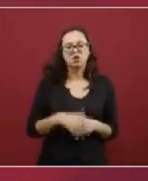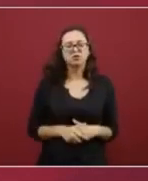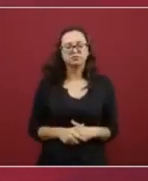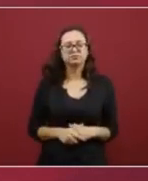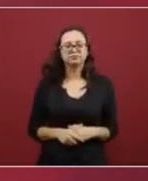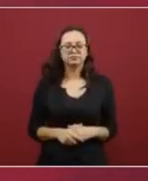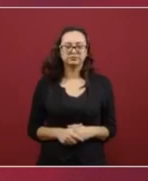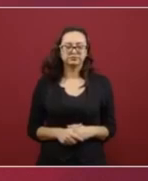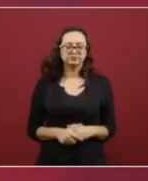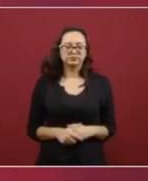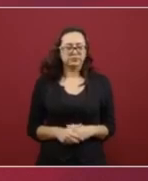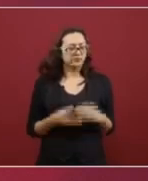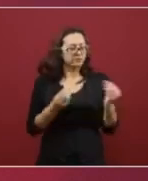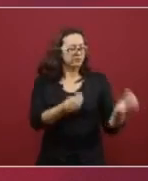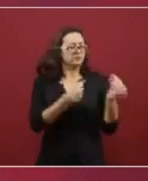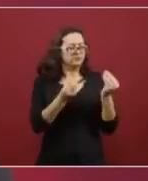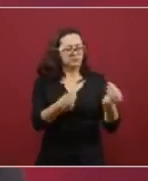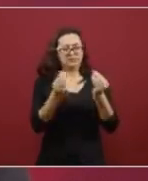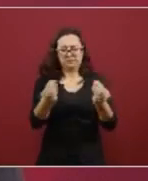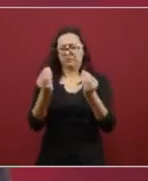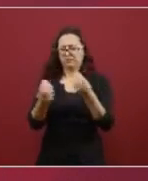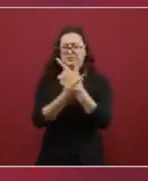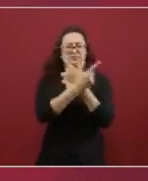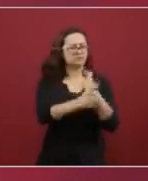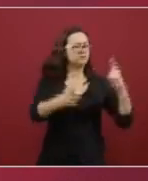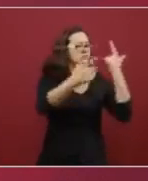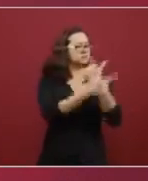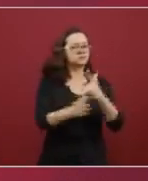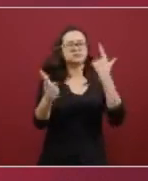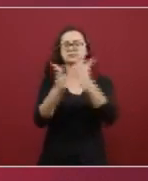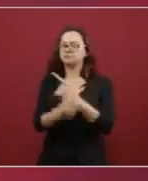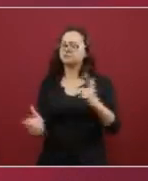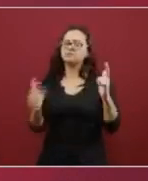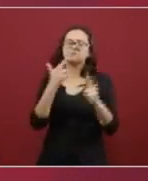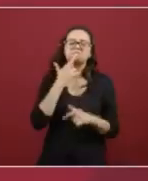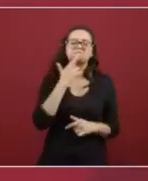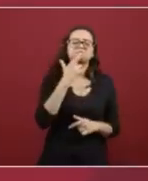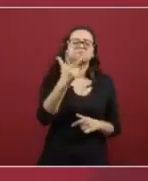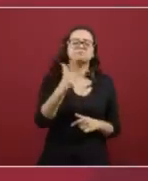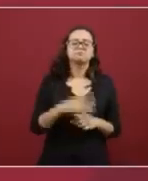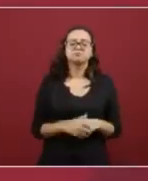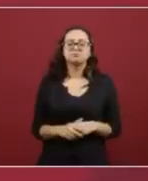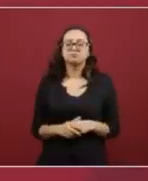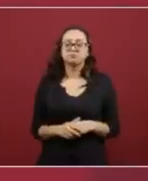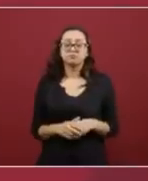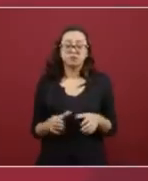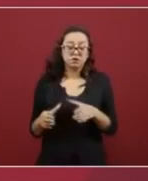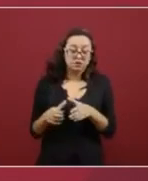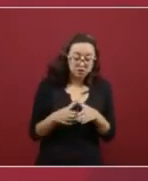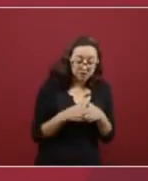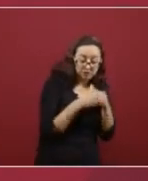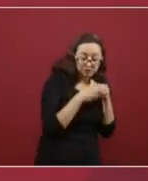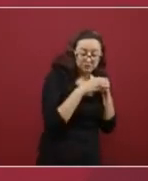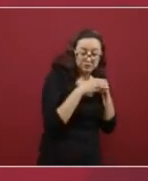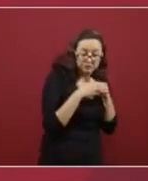en demasía, que sobre la libertad, a el control, al cerco